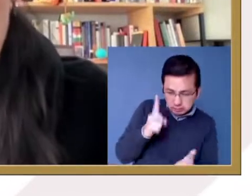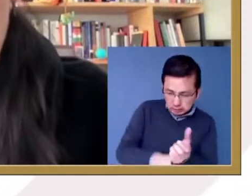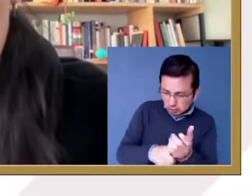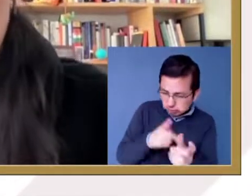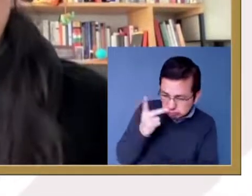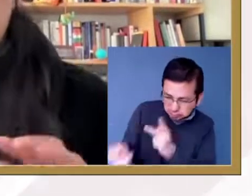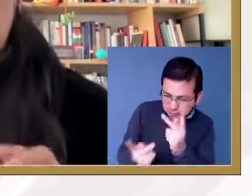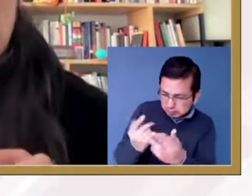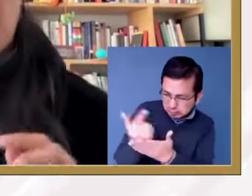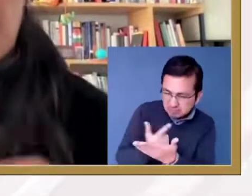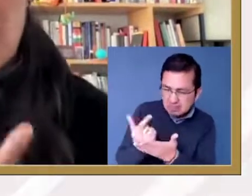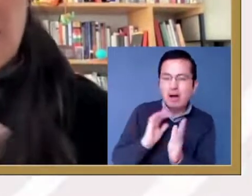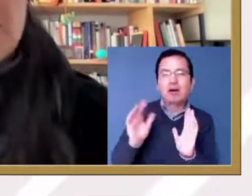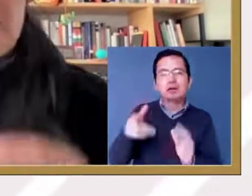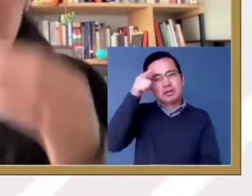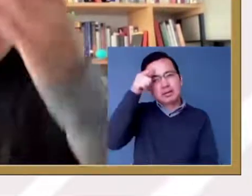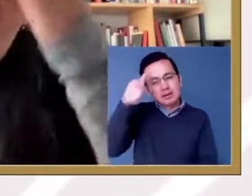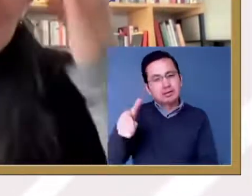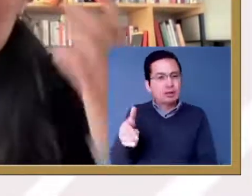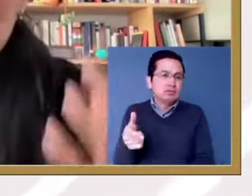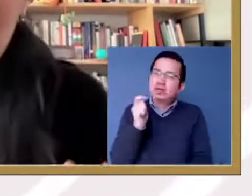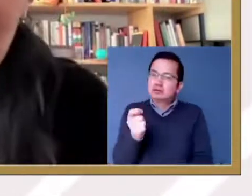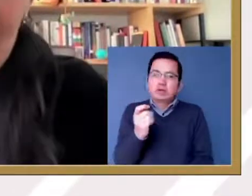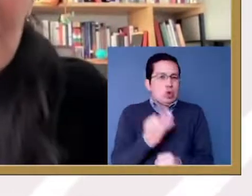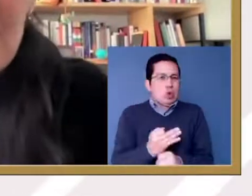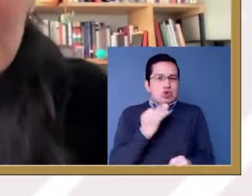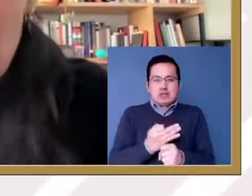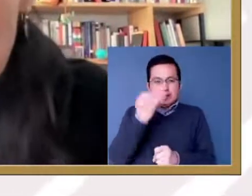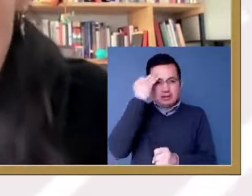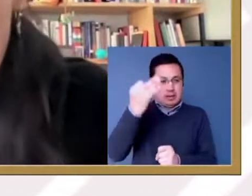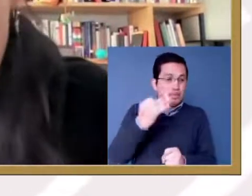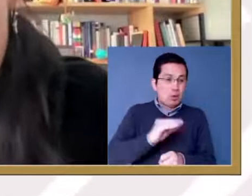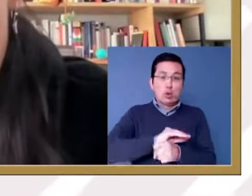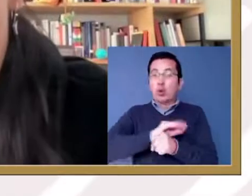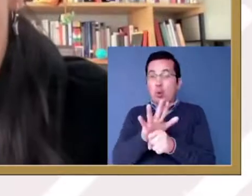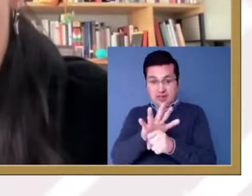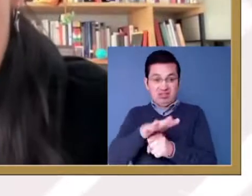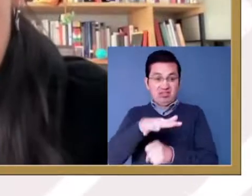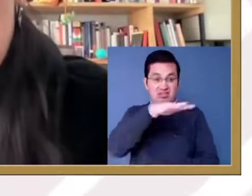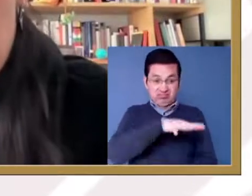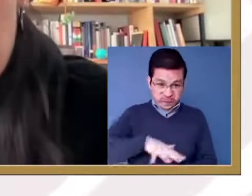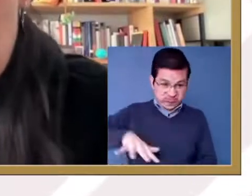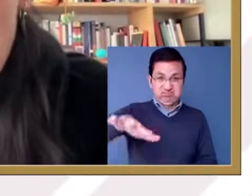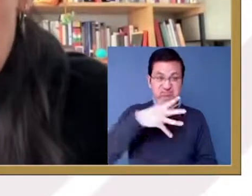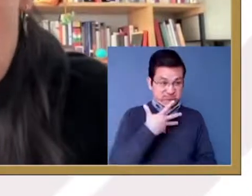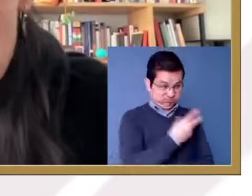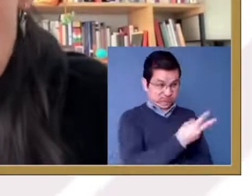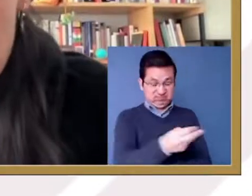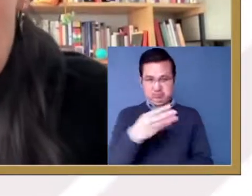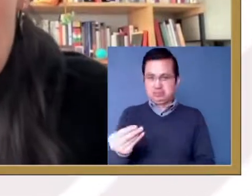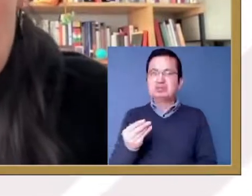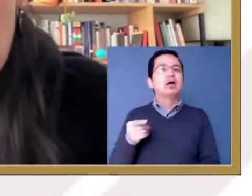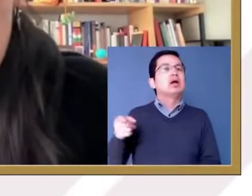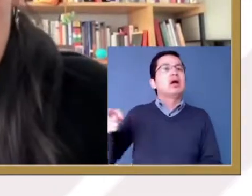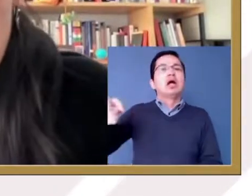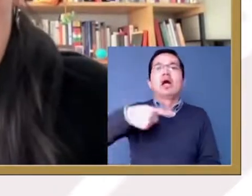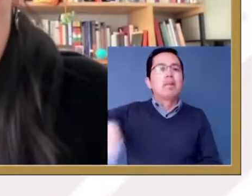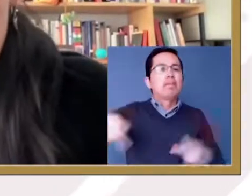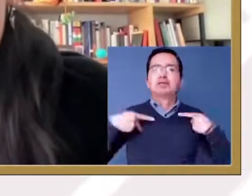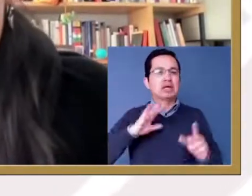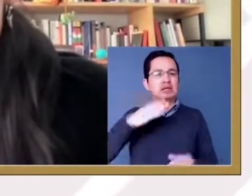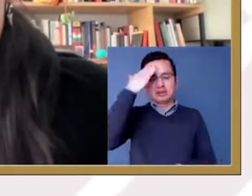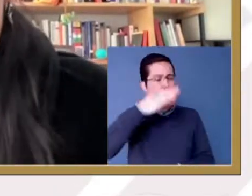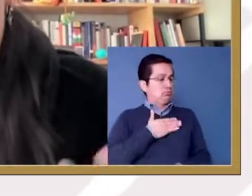contexto de la pandemia también nos ha marcado las divisiones nacionales de una manera muy fuerte y lo hemos visto, ¿cierto? Y en el